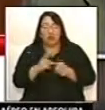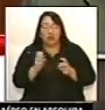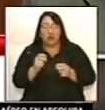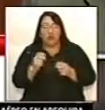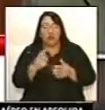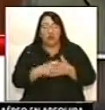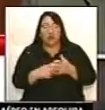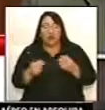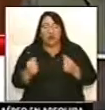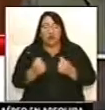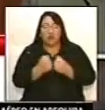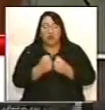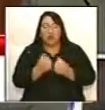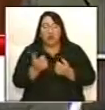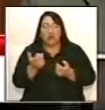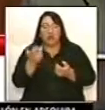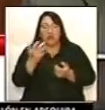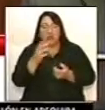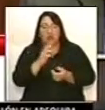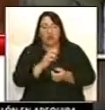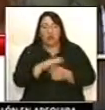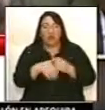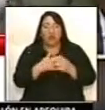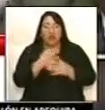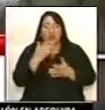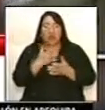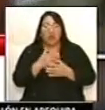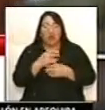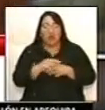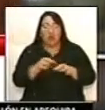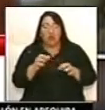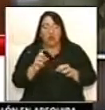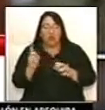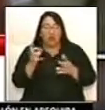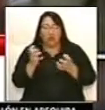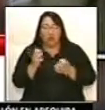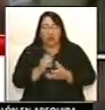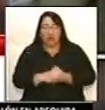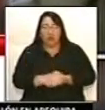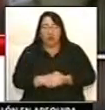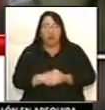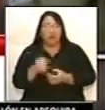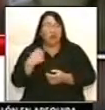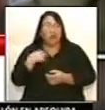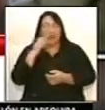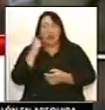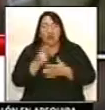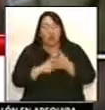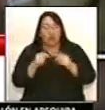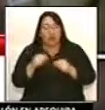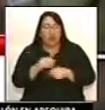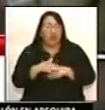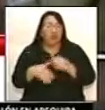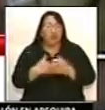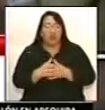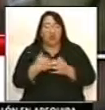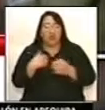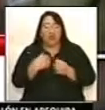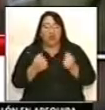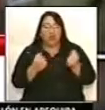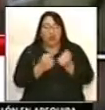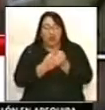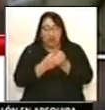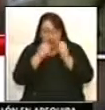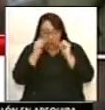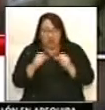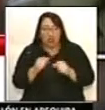afectarían después el bolsillo del pueblo. Y eso no queremos. No creo que acá todos tenemos que apoyar en ese